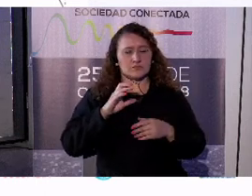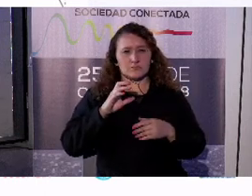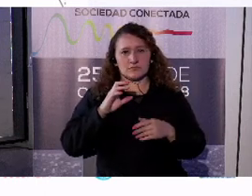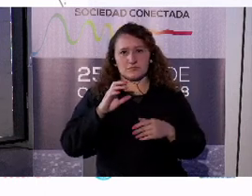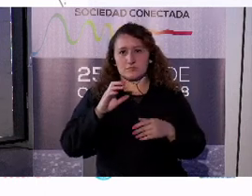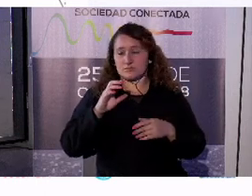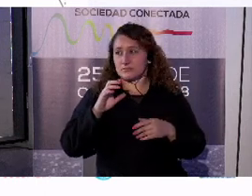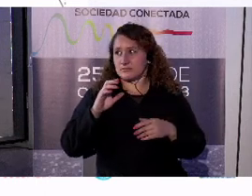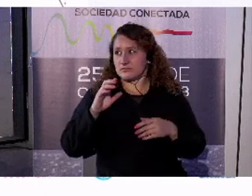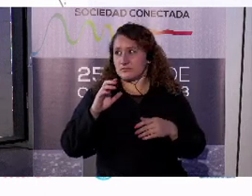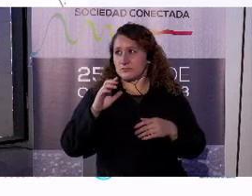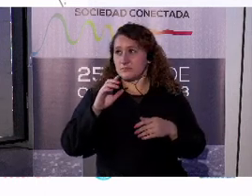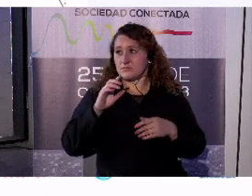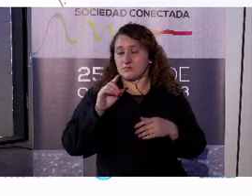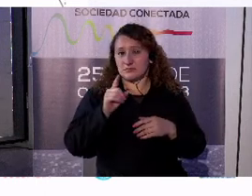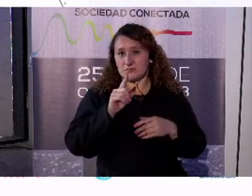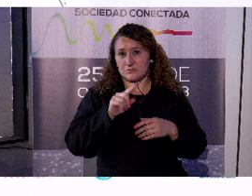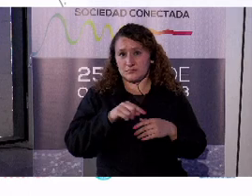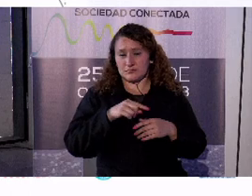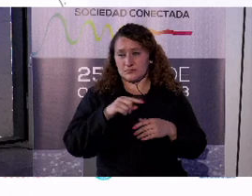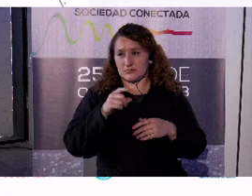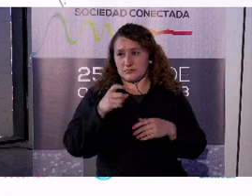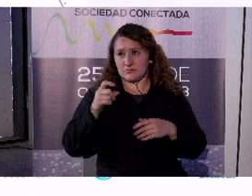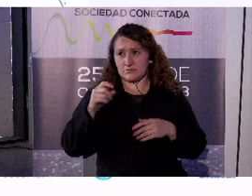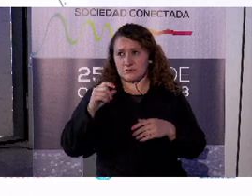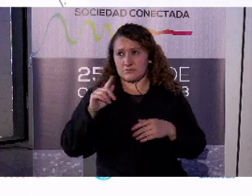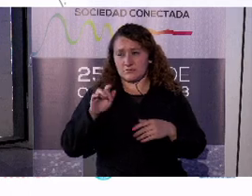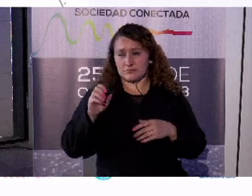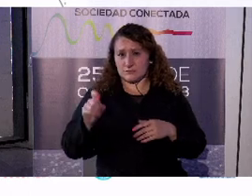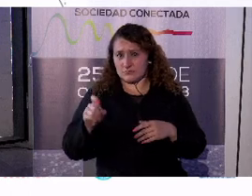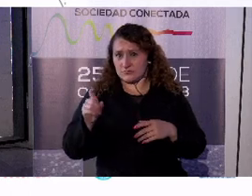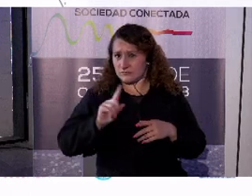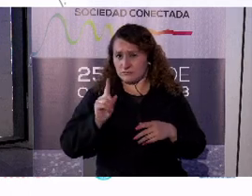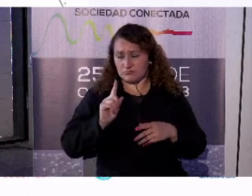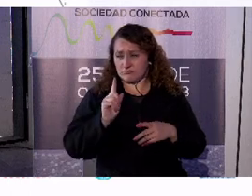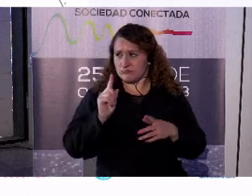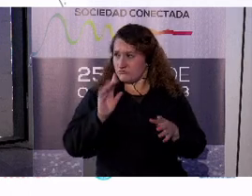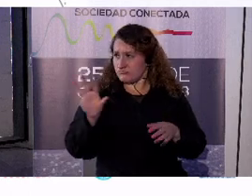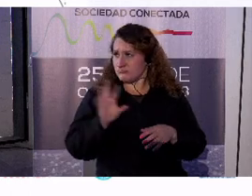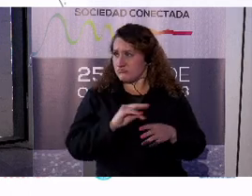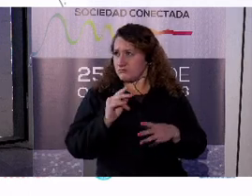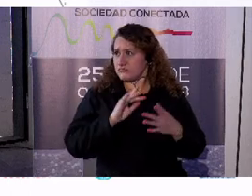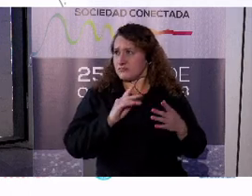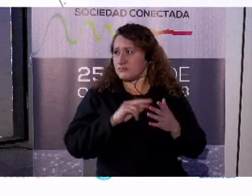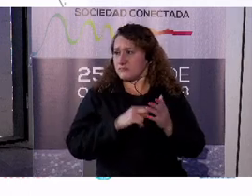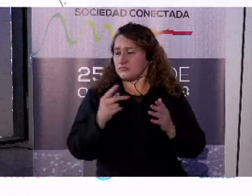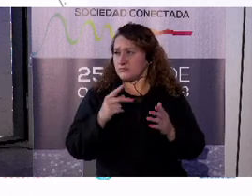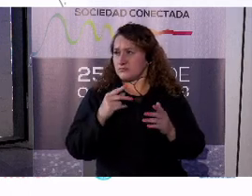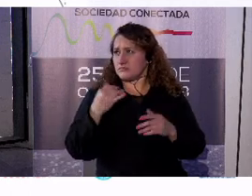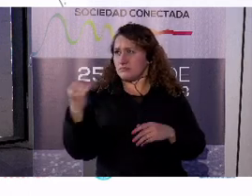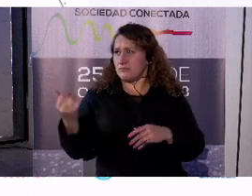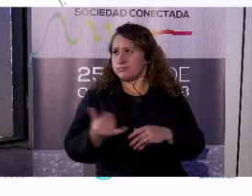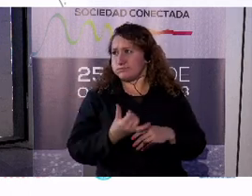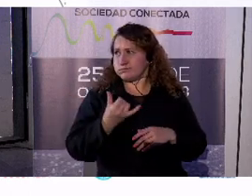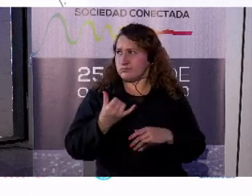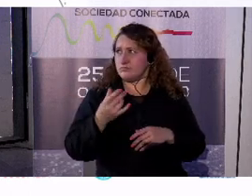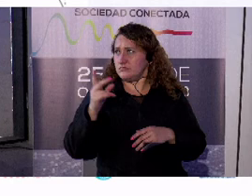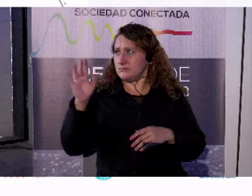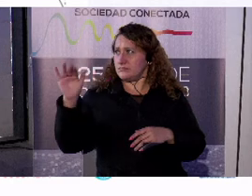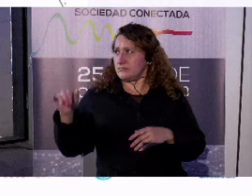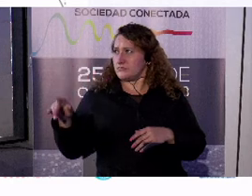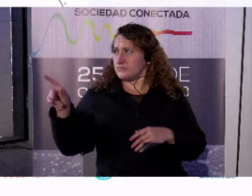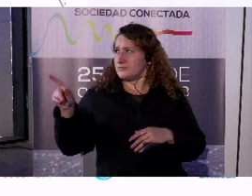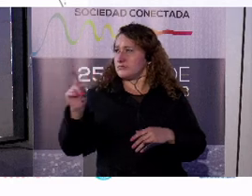lp1 sino también para todas las tecnologías existentes en la parte de abajo aquí de la